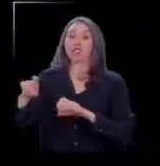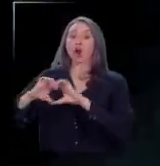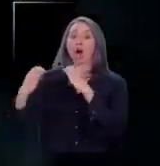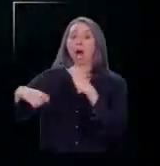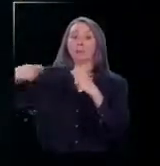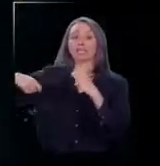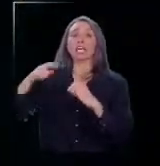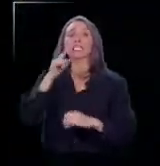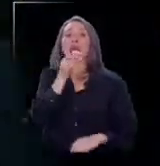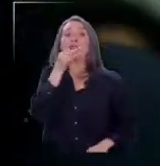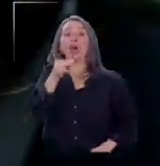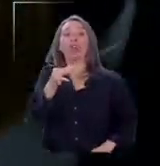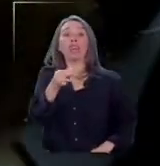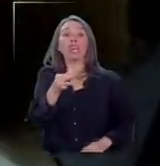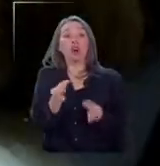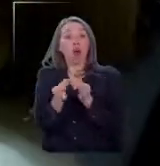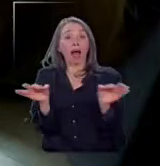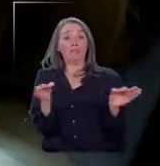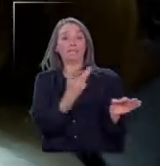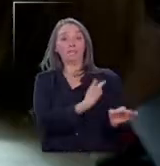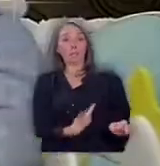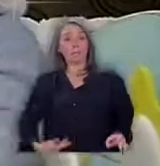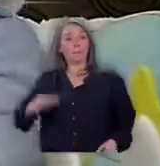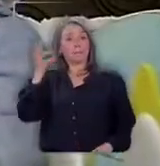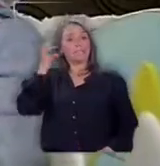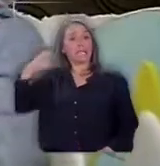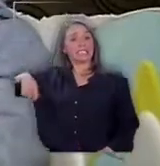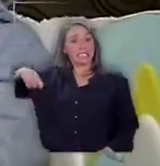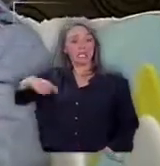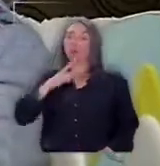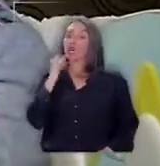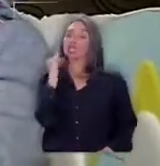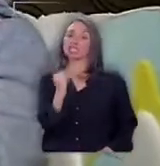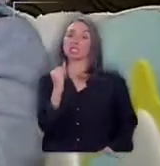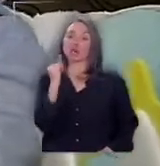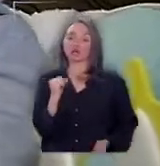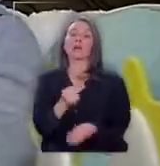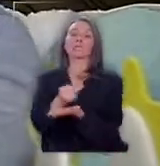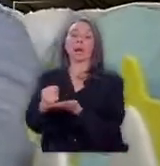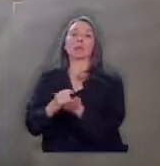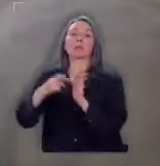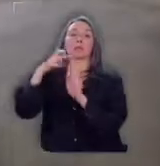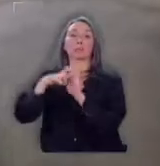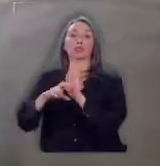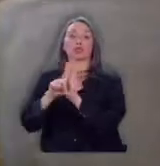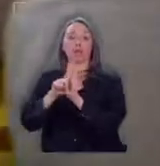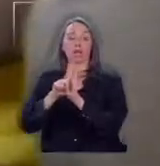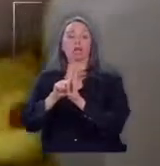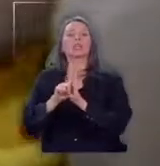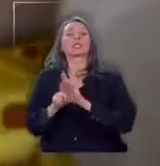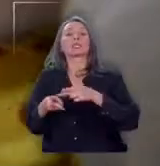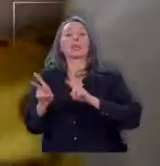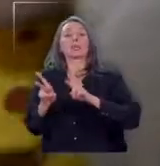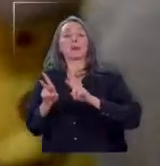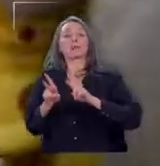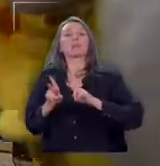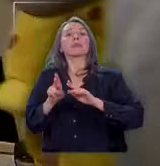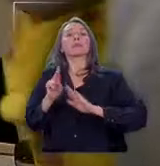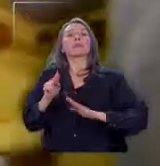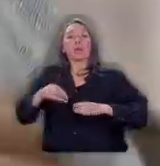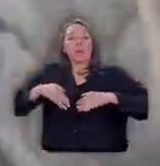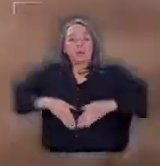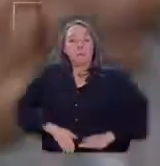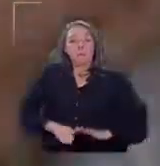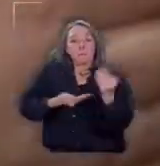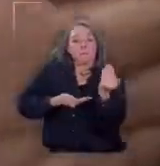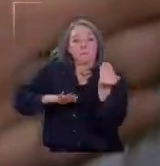pertenece a su presidenta que de esta manera anunció que sí o sí sería tramitado el proyecto de postnatal de emergencia iniciativa